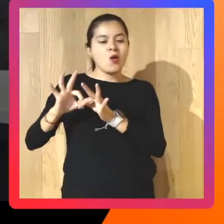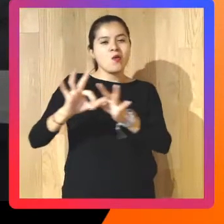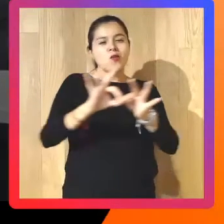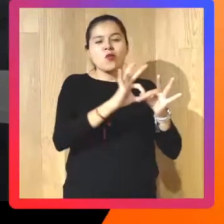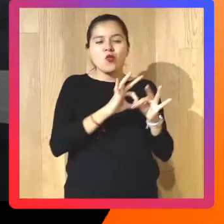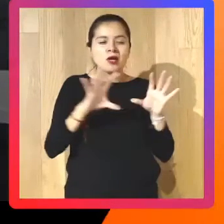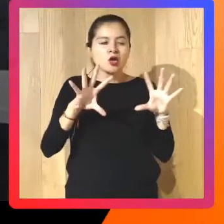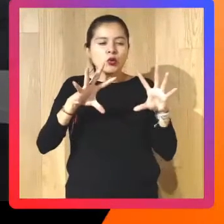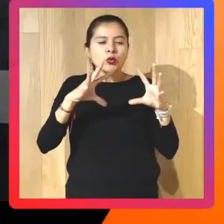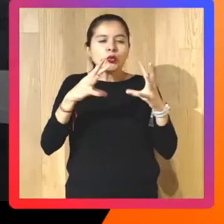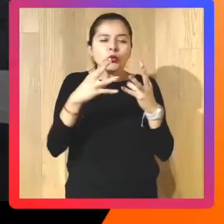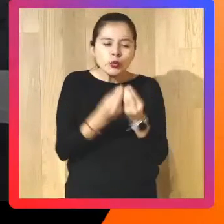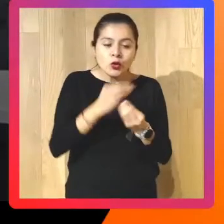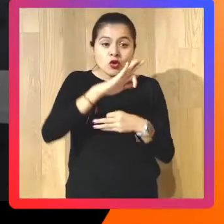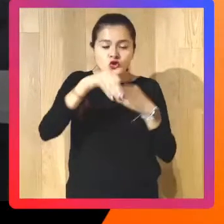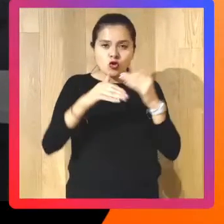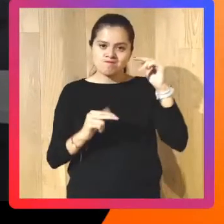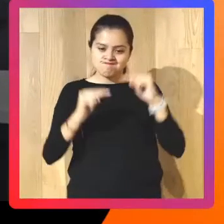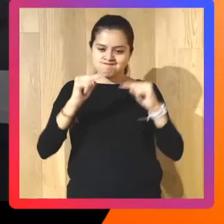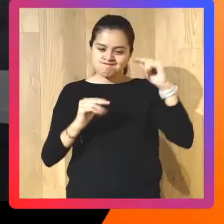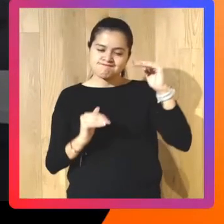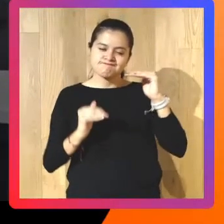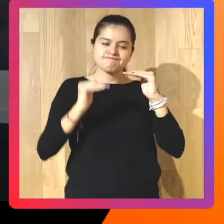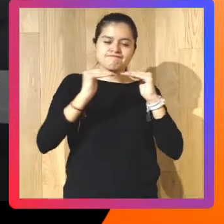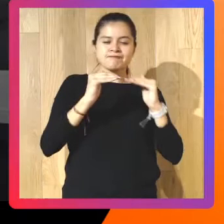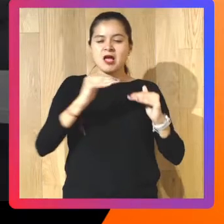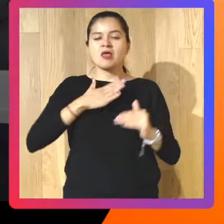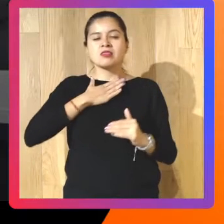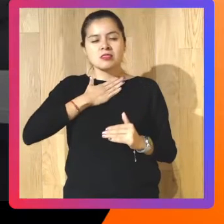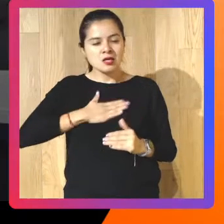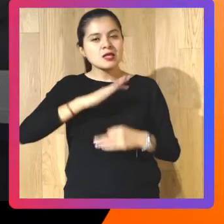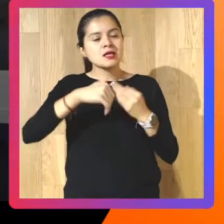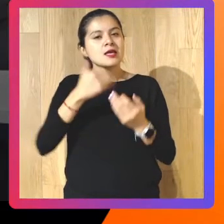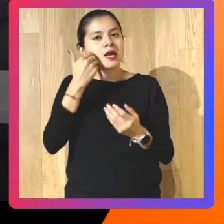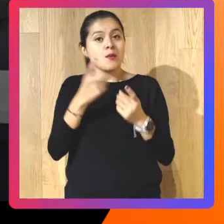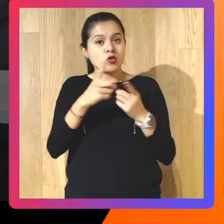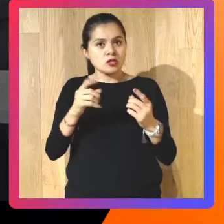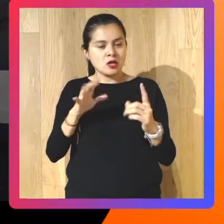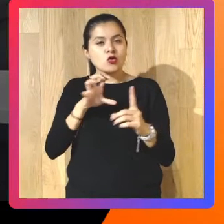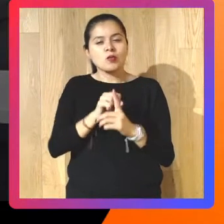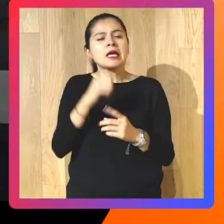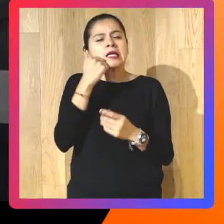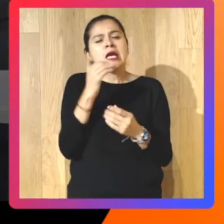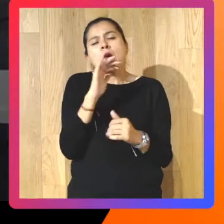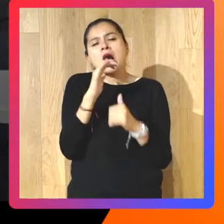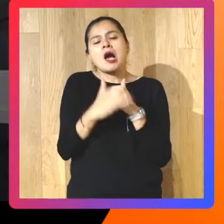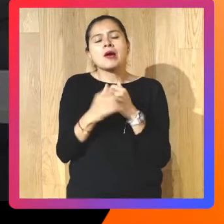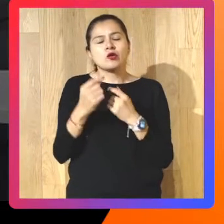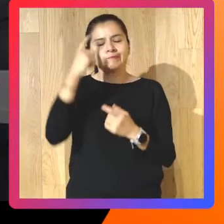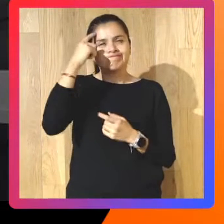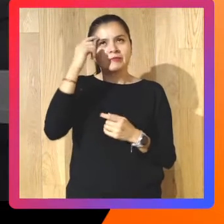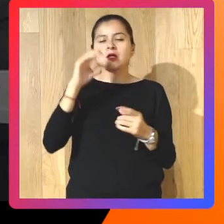permita a todos alcanzar los niveles de dignidad y de desarrollo que tanto queremos. Y permítame finalizar con esta